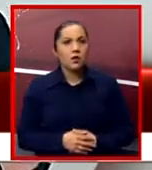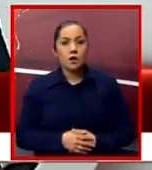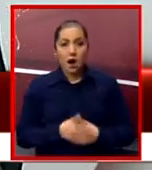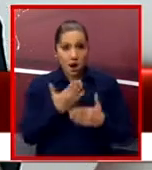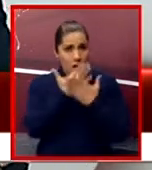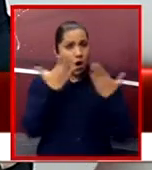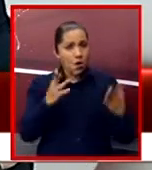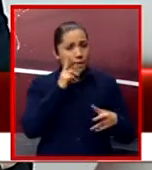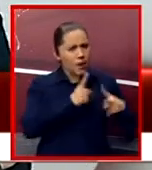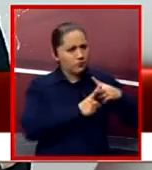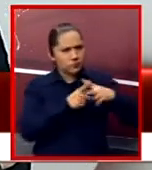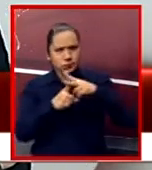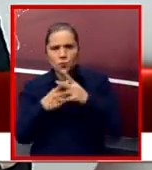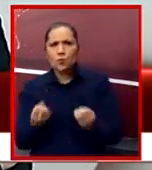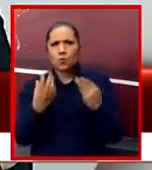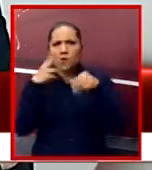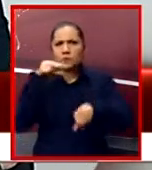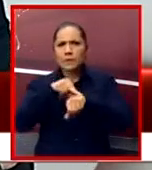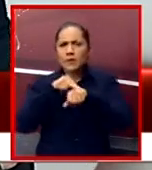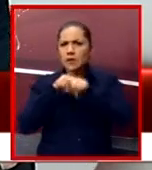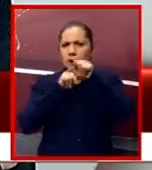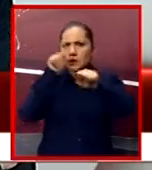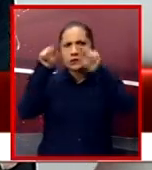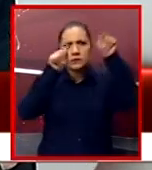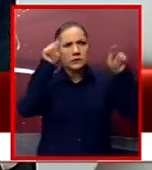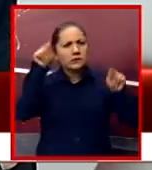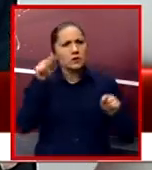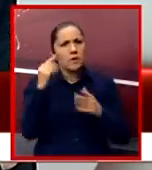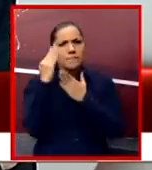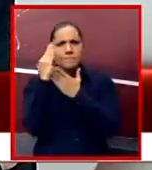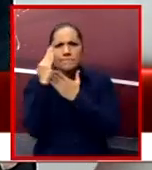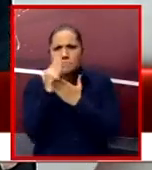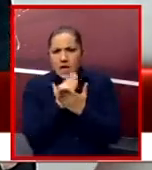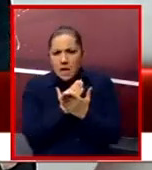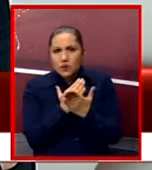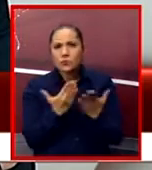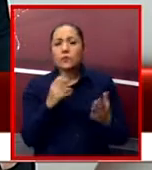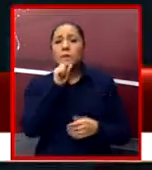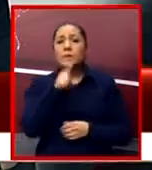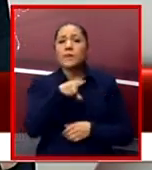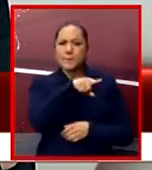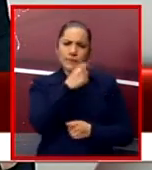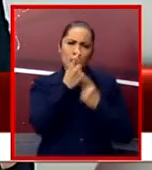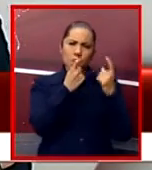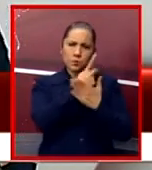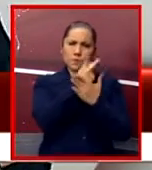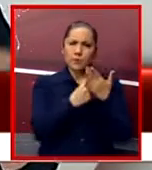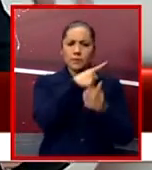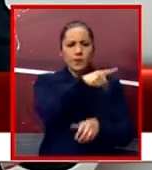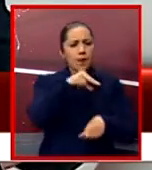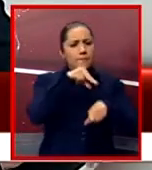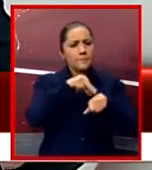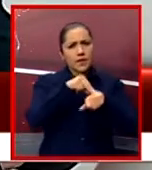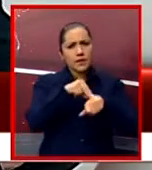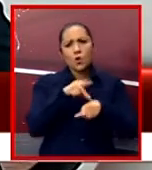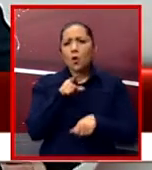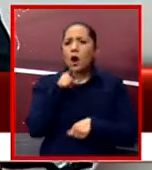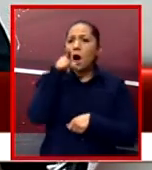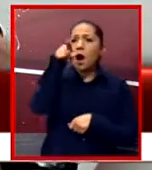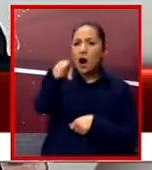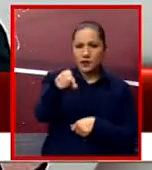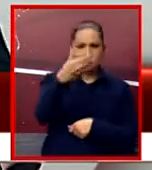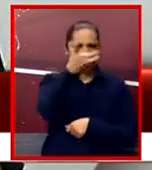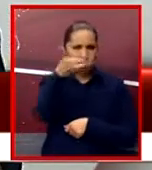errores catastróficos como está haciendo el Seguro Social, doctor Narro, de ese programa de médicos rurales, donde al médico de base,